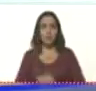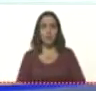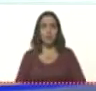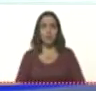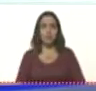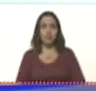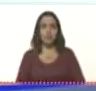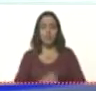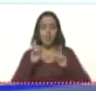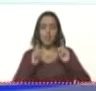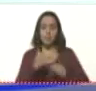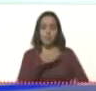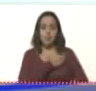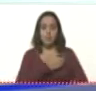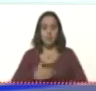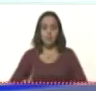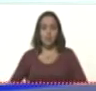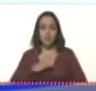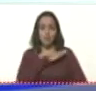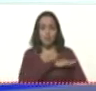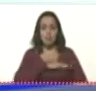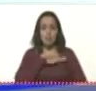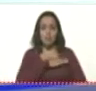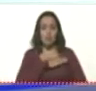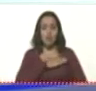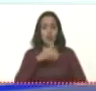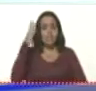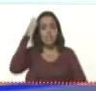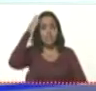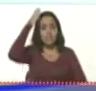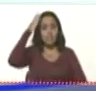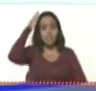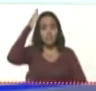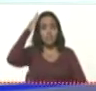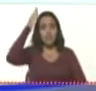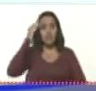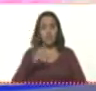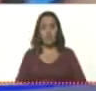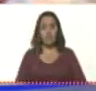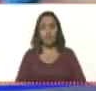A la presidenta de la misión Robert Serra, Marjorie Aria.